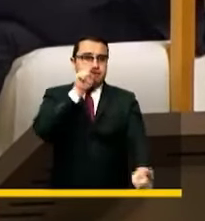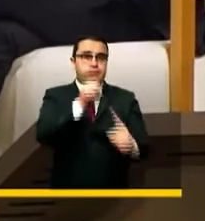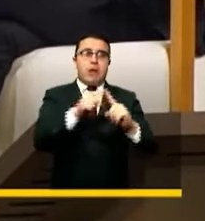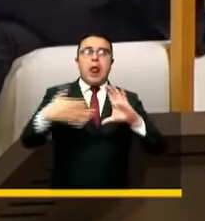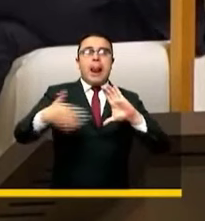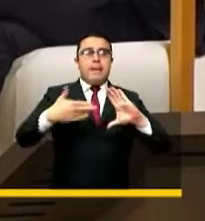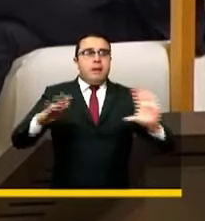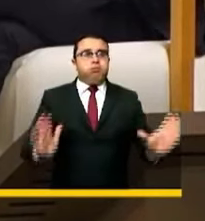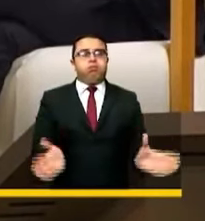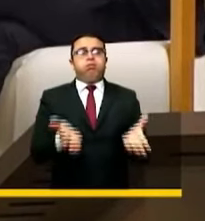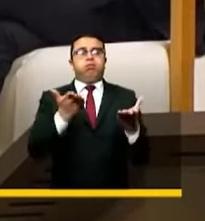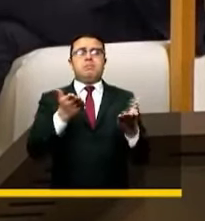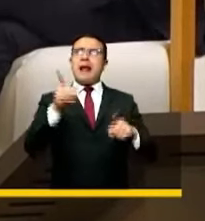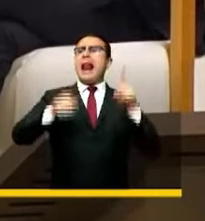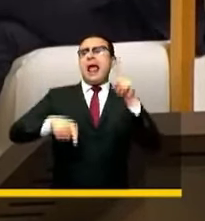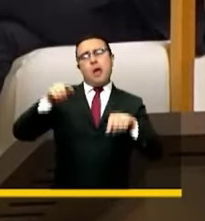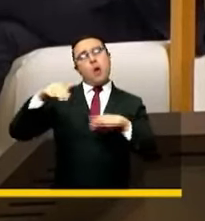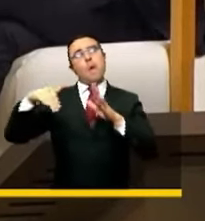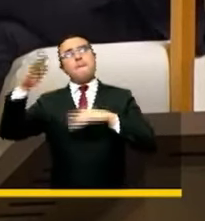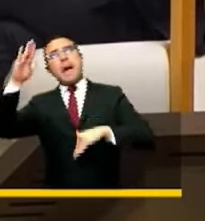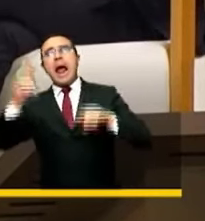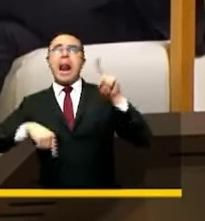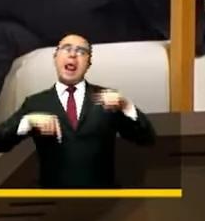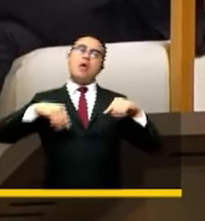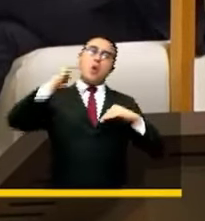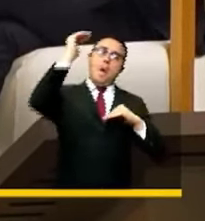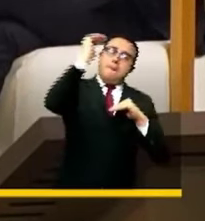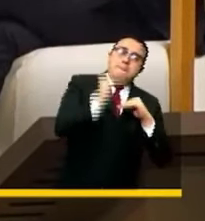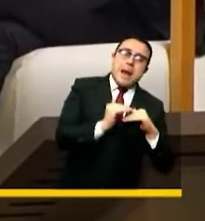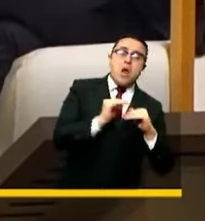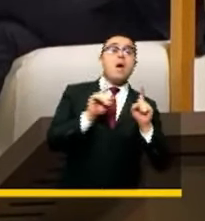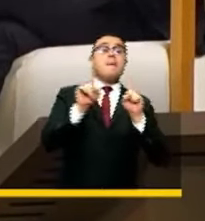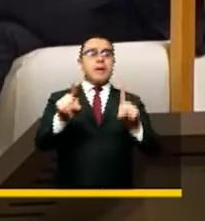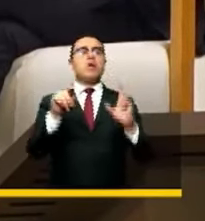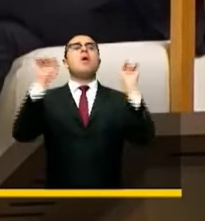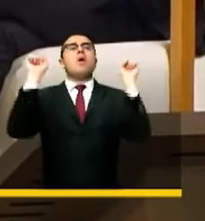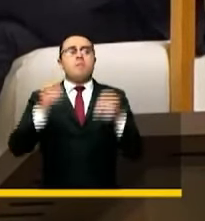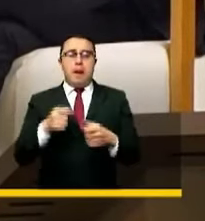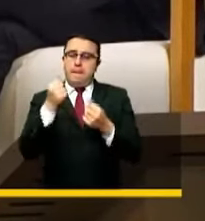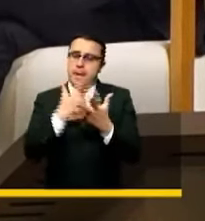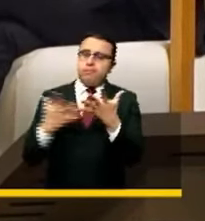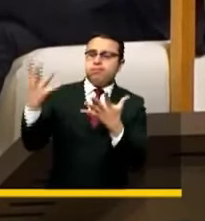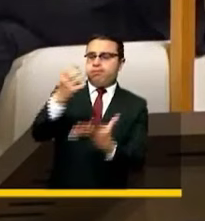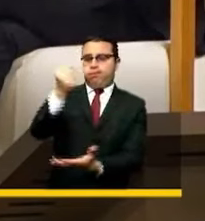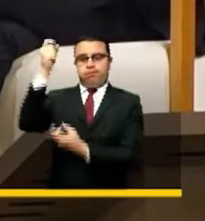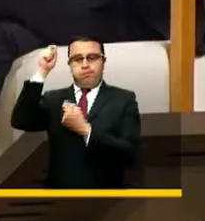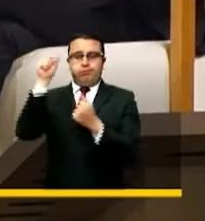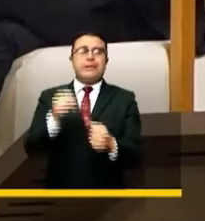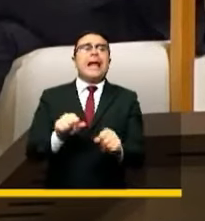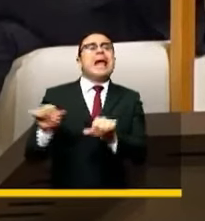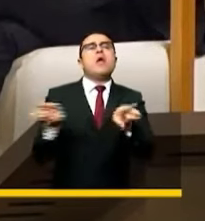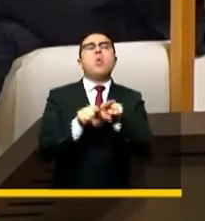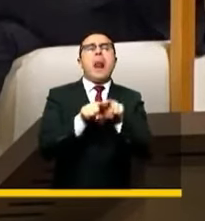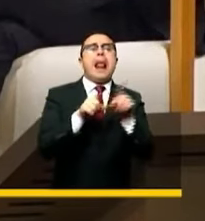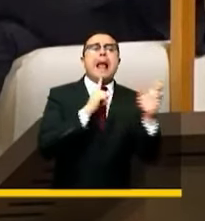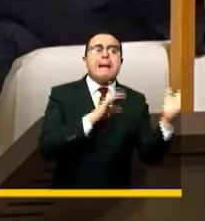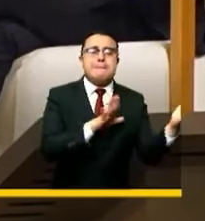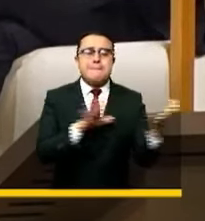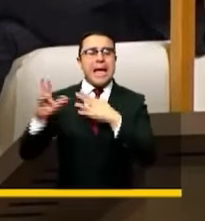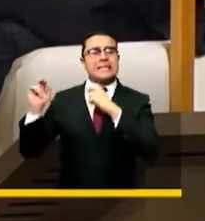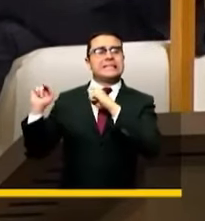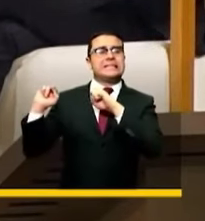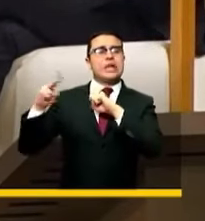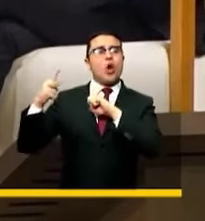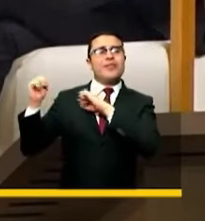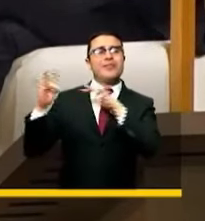más, otros menos, pero tendremos más capacidad de financiar algo que yo llamo el Plan Marshall, de inversiones